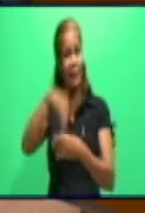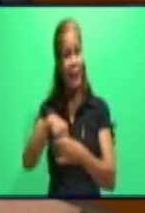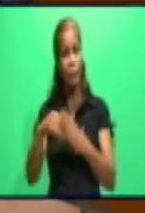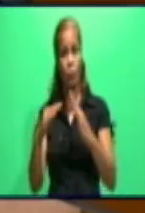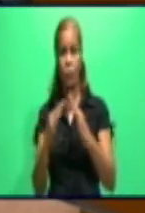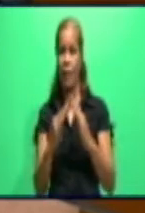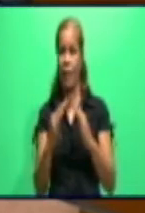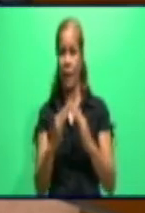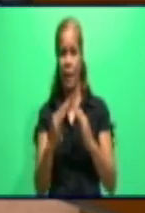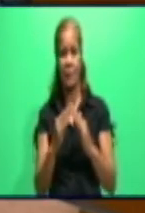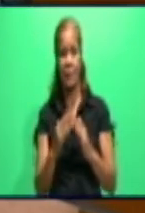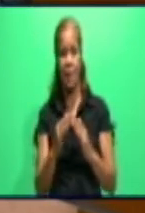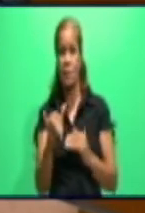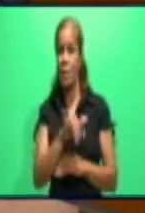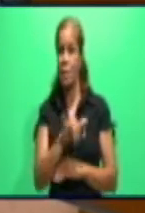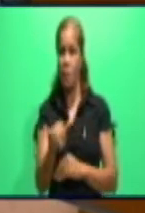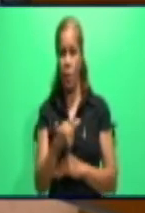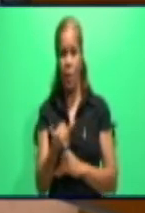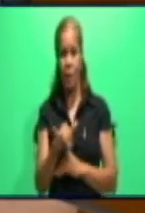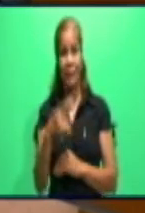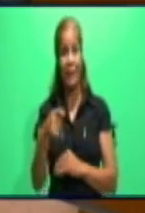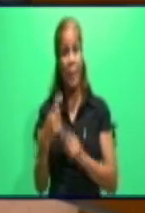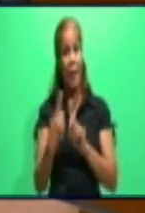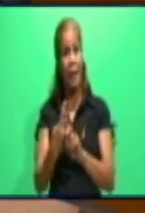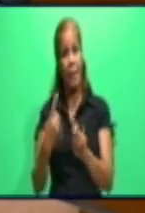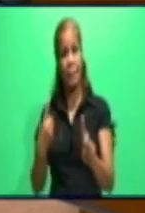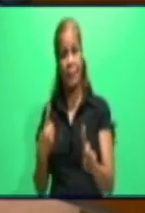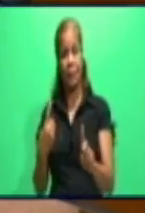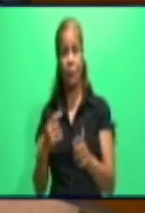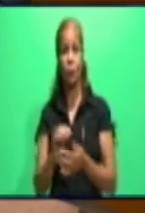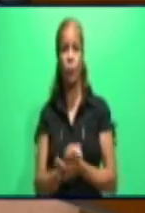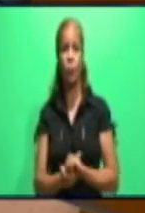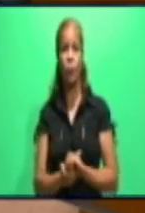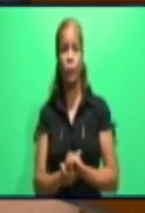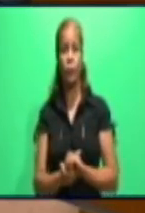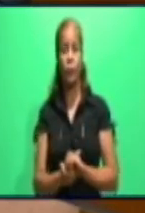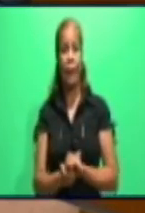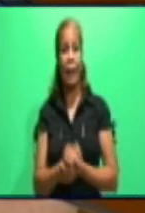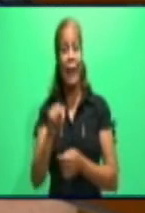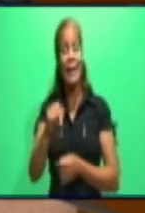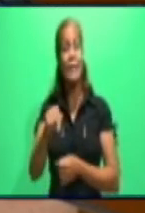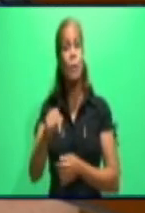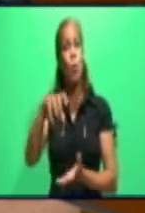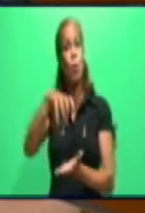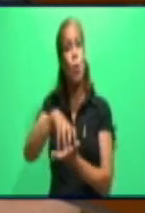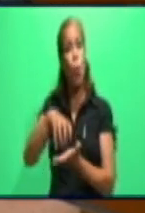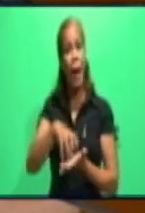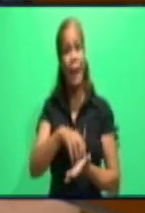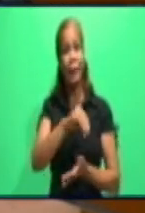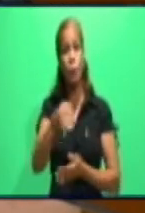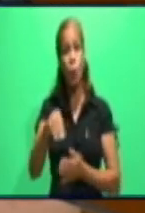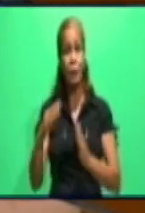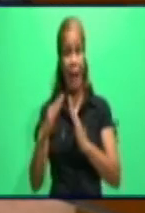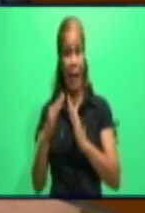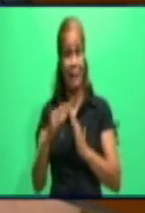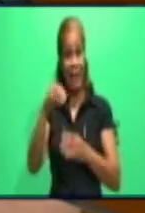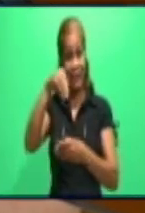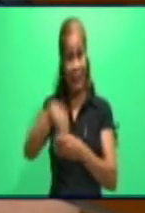aún dentro del hogar en aquellos los hogares donde hay niños pequeños nosotros sabemos que el